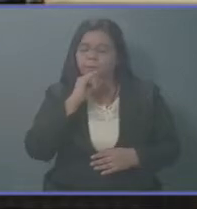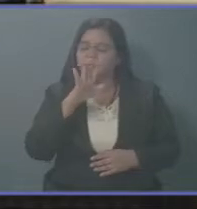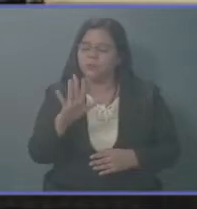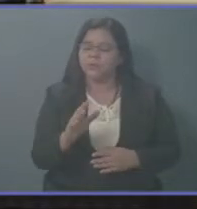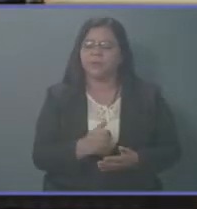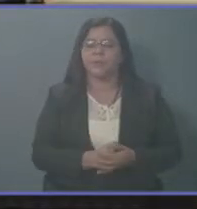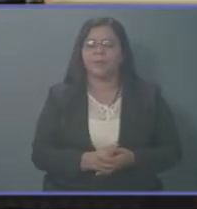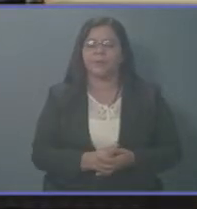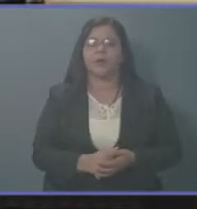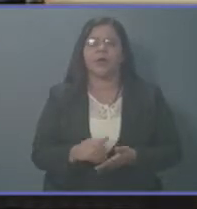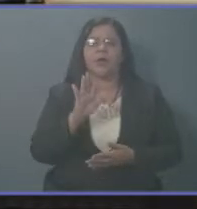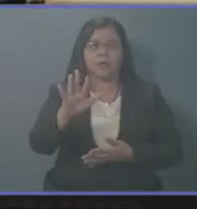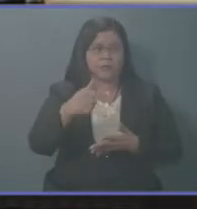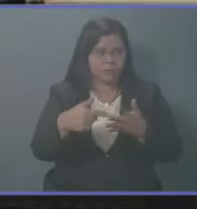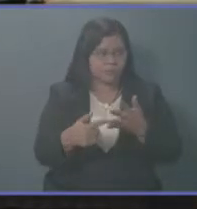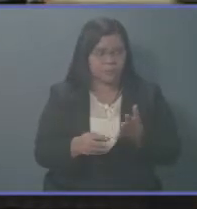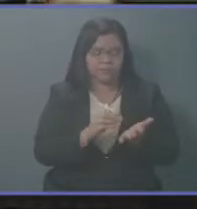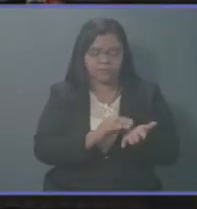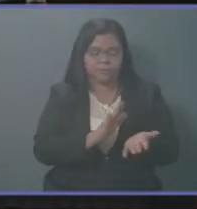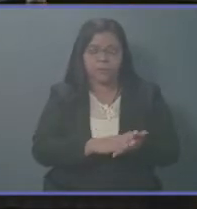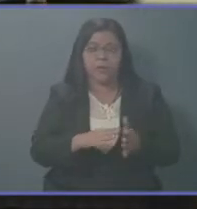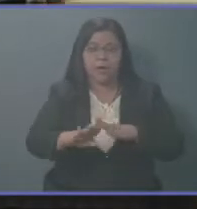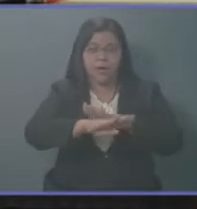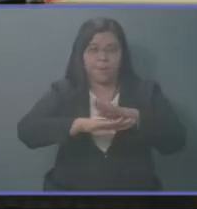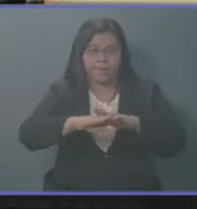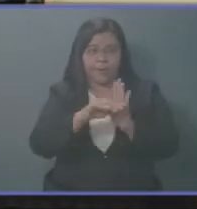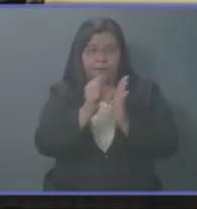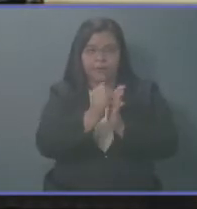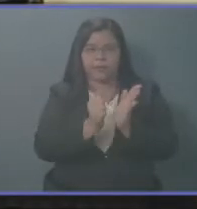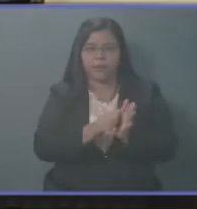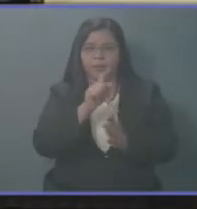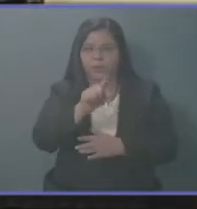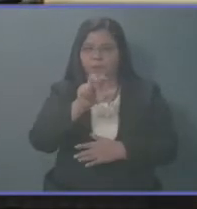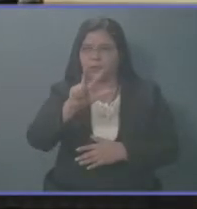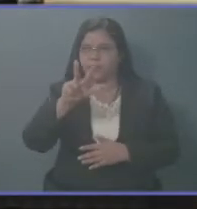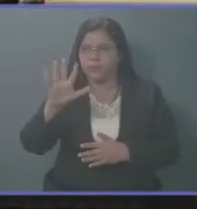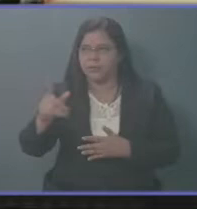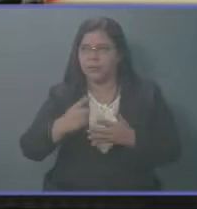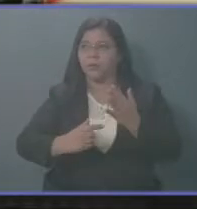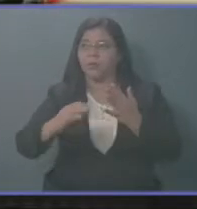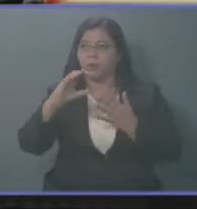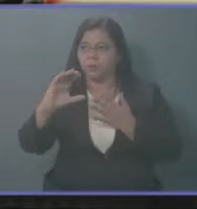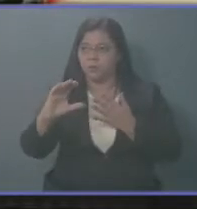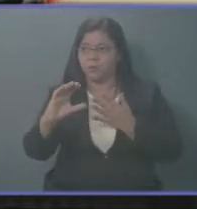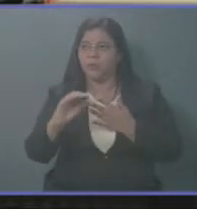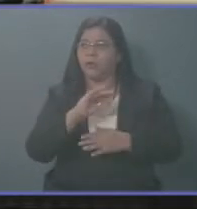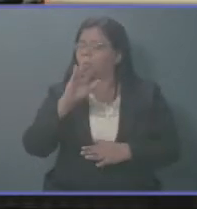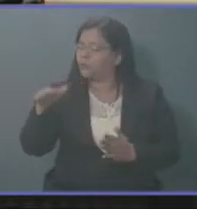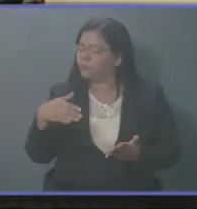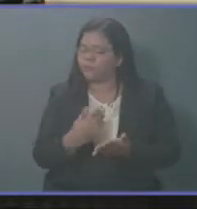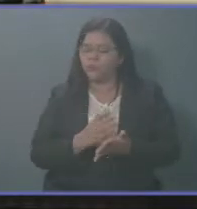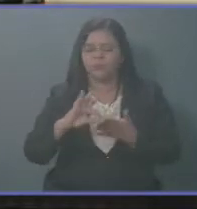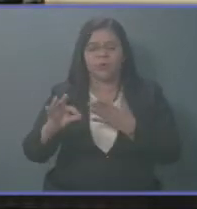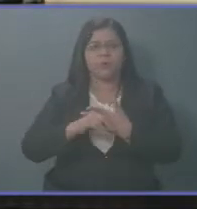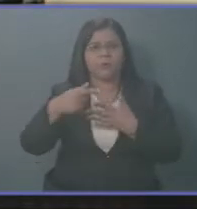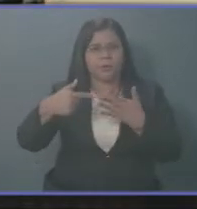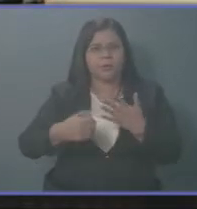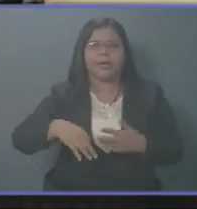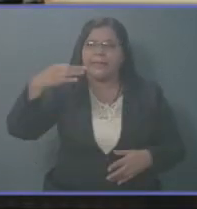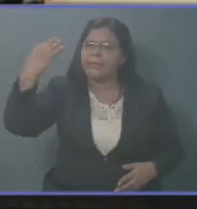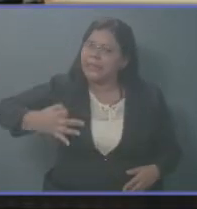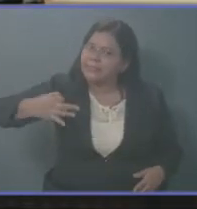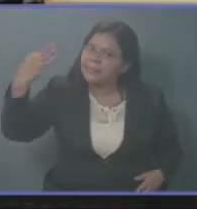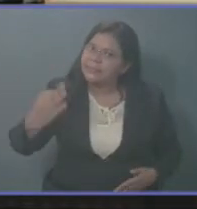su jurisprudencia que, de conformidad al artículo 135 de la Constitución, todo proyecto de ley debe ser